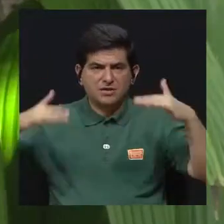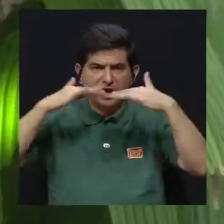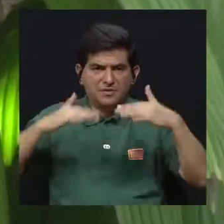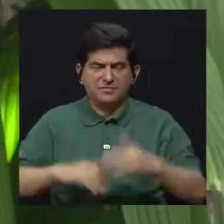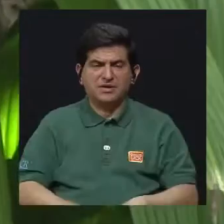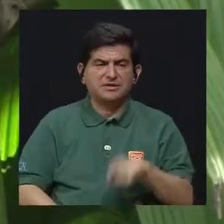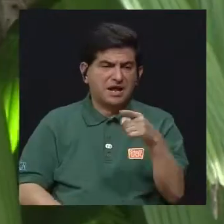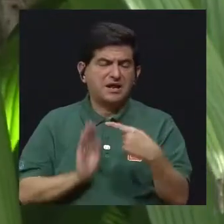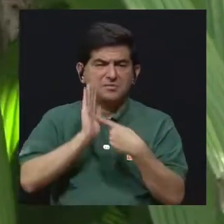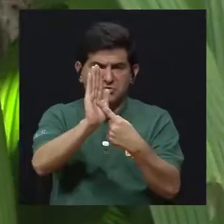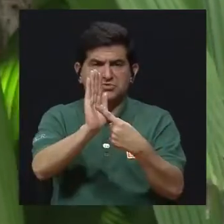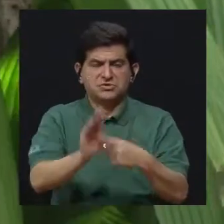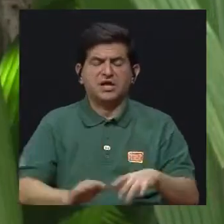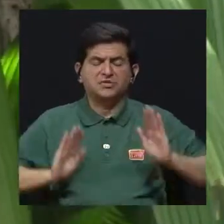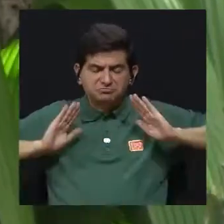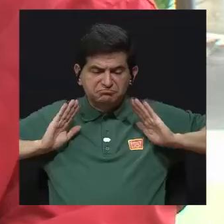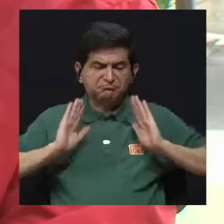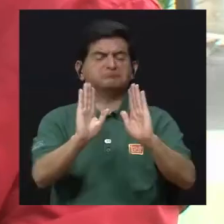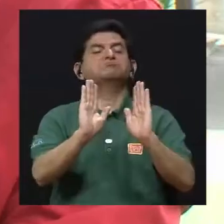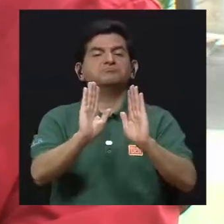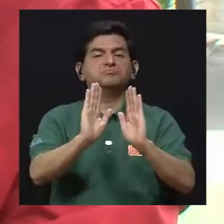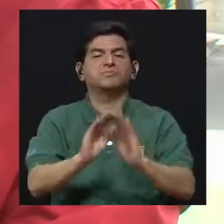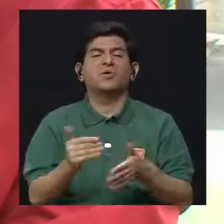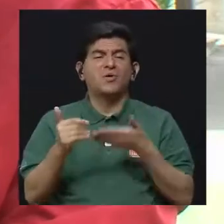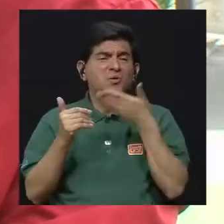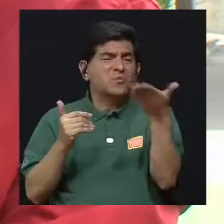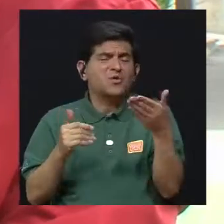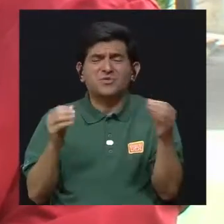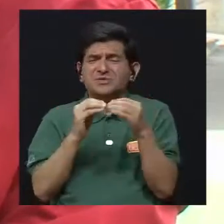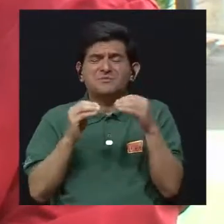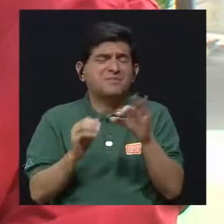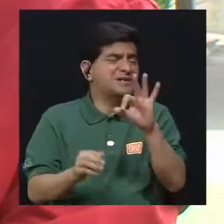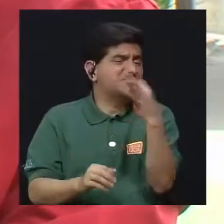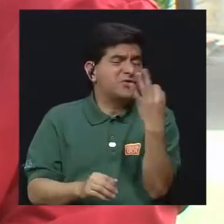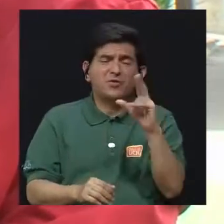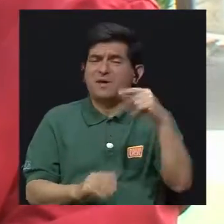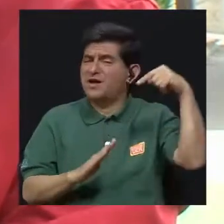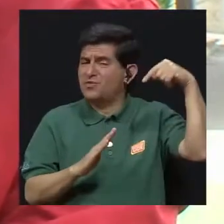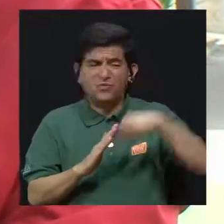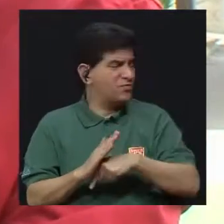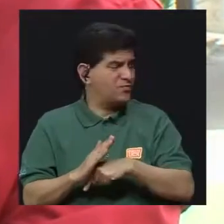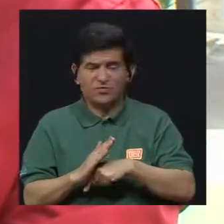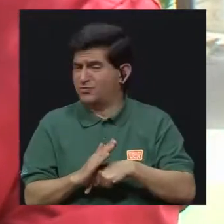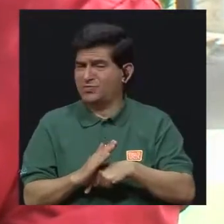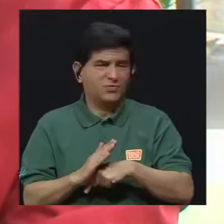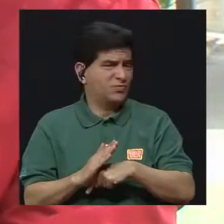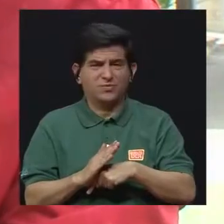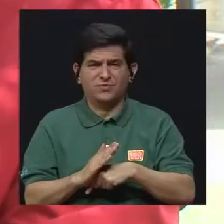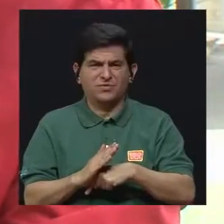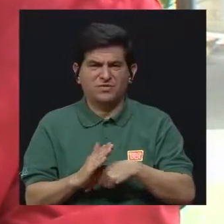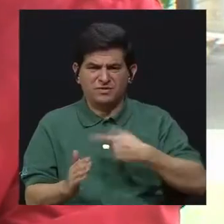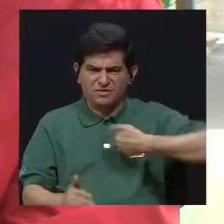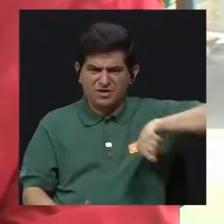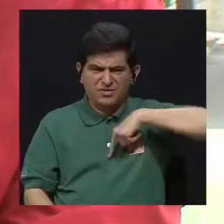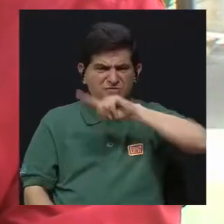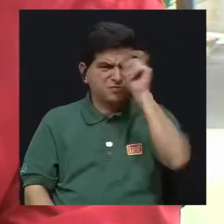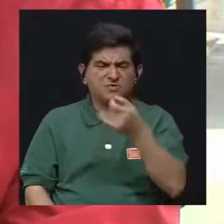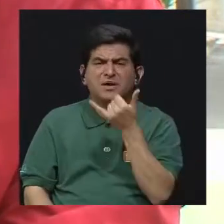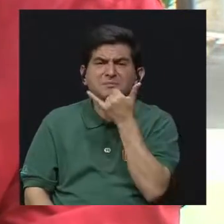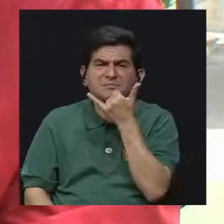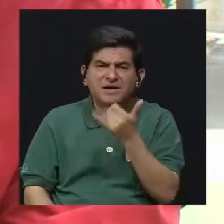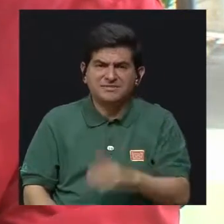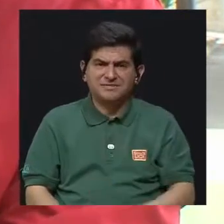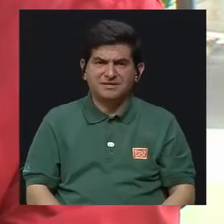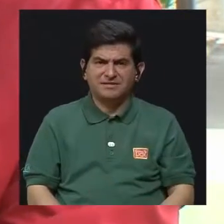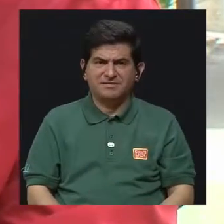que se presentó a SETENA fueron rechazados por cosas que son más de forma que de fondo. Y entonces nos preguntamos, ¿qué está pasando?